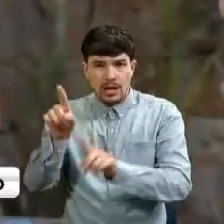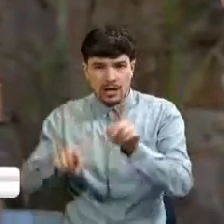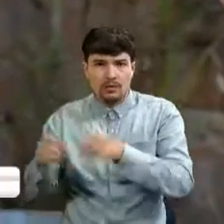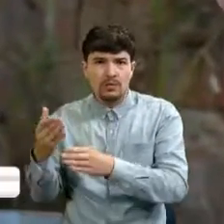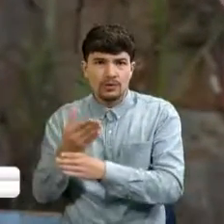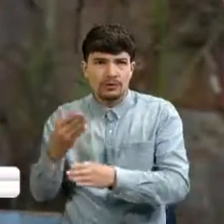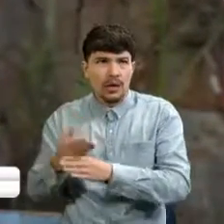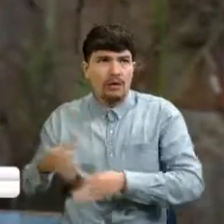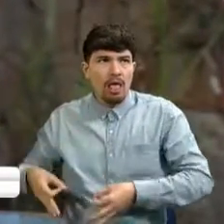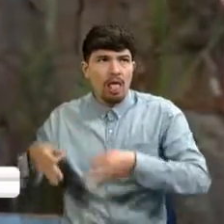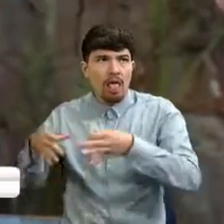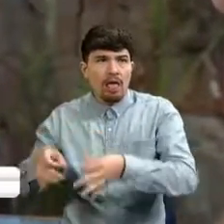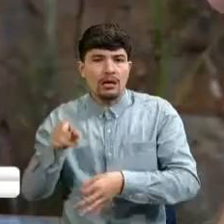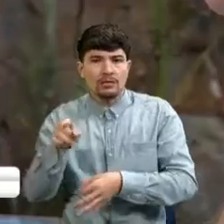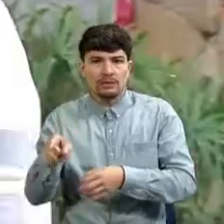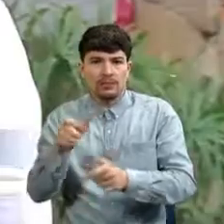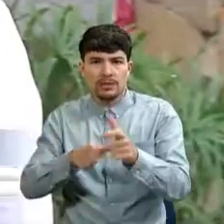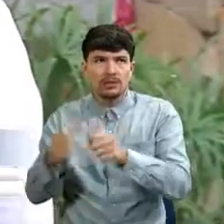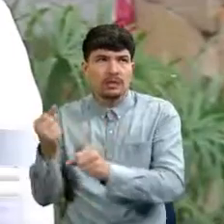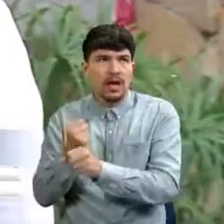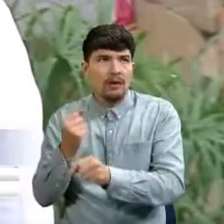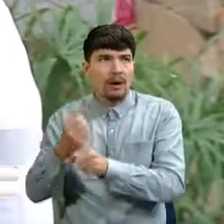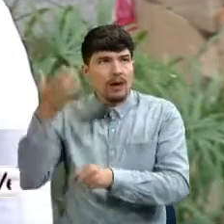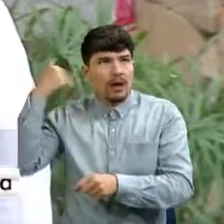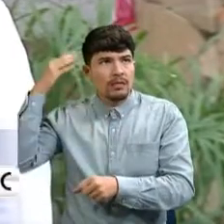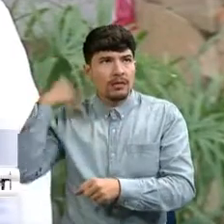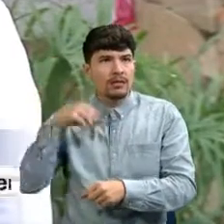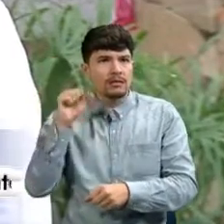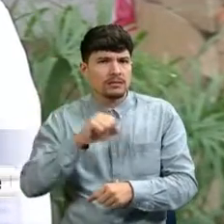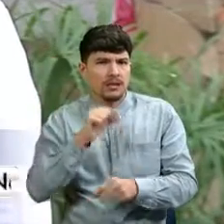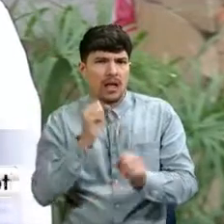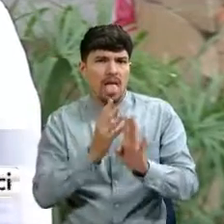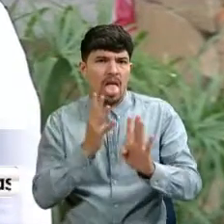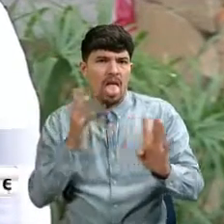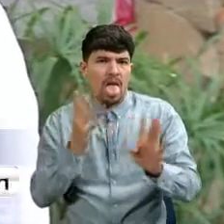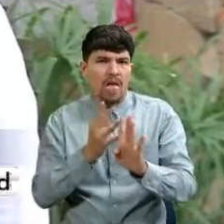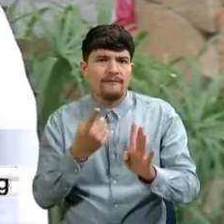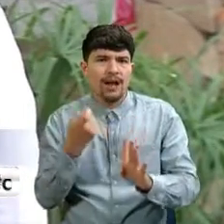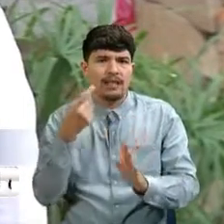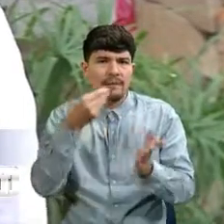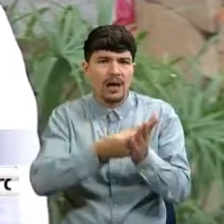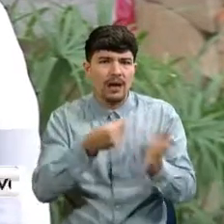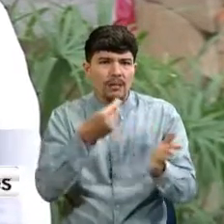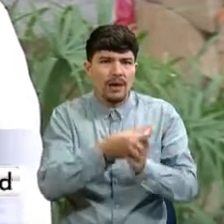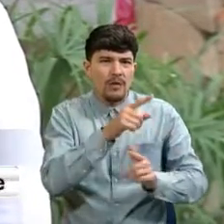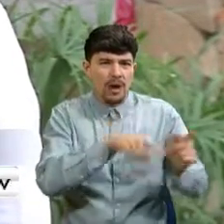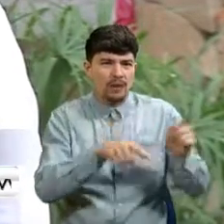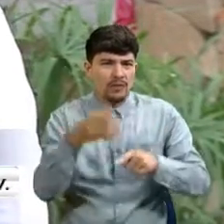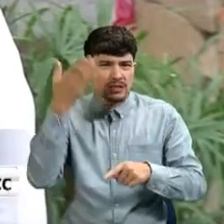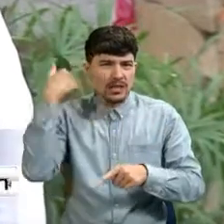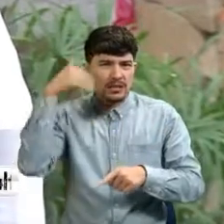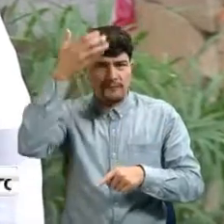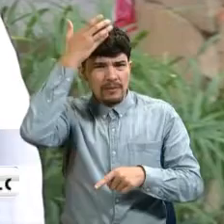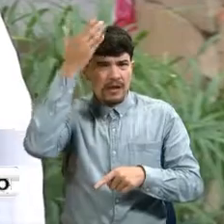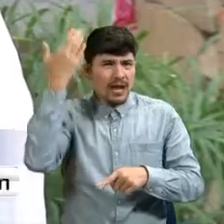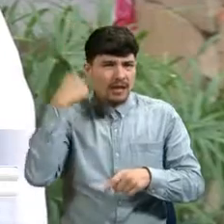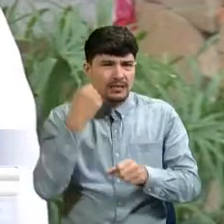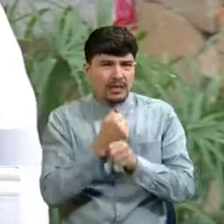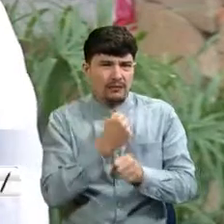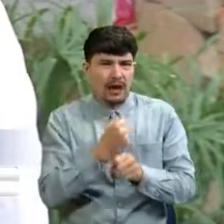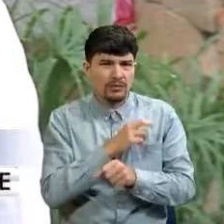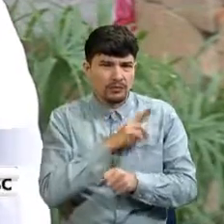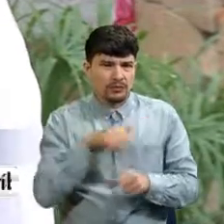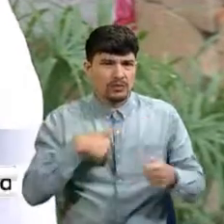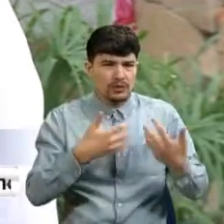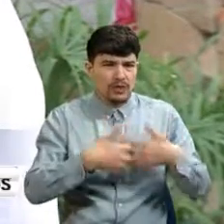pagos en mora de empleados antiguos hay una cola con algunas auxiliares que en algún momento estuvieron trabajando con nosotros